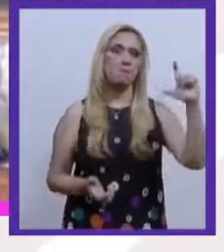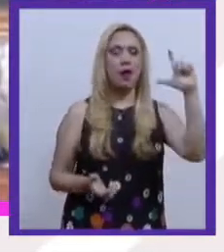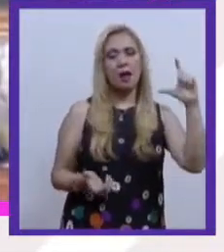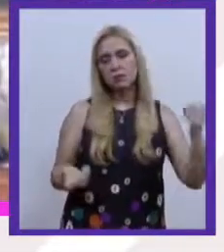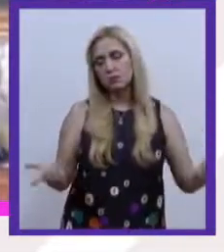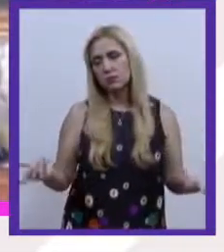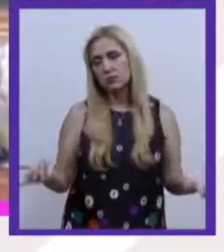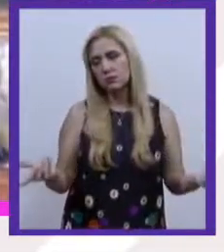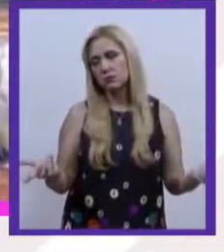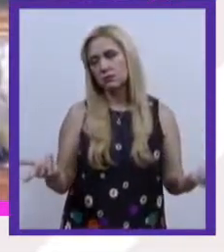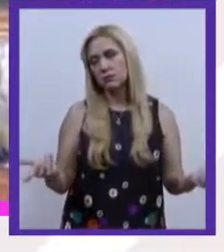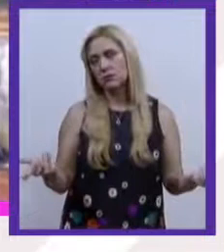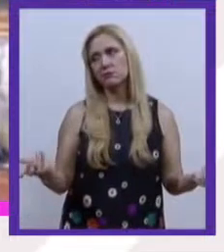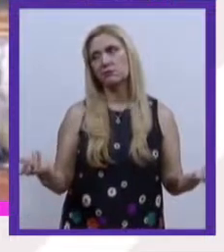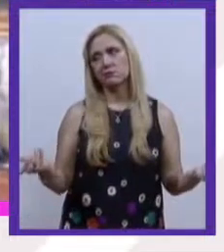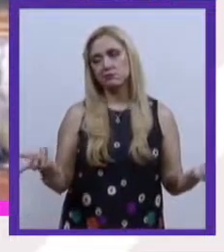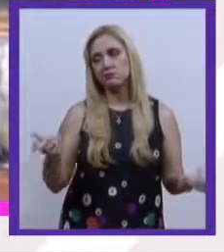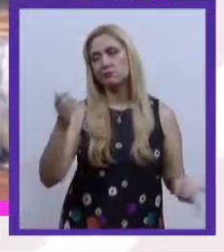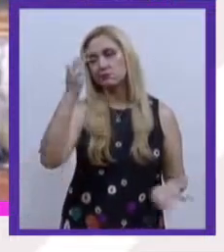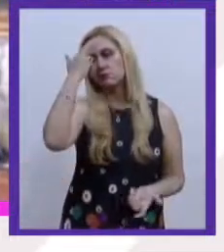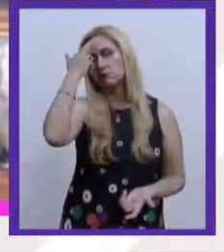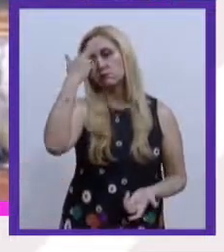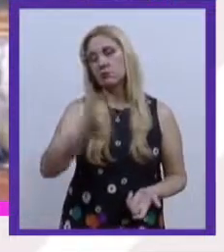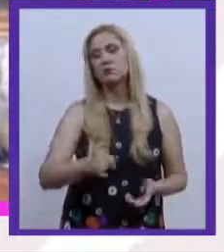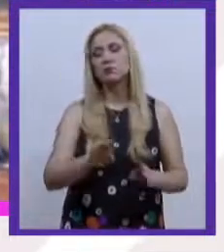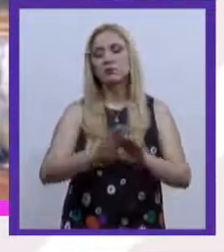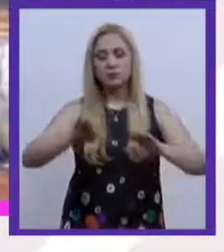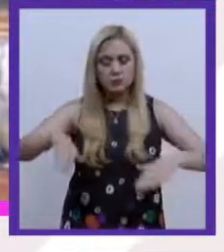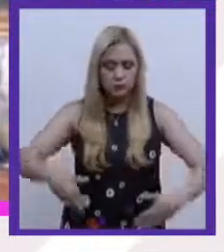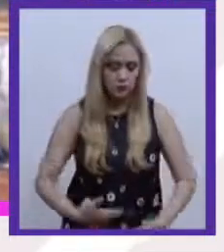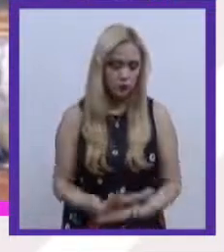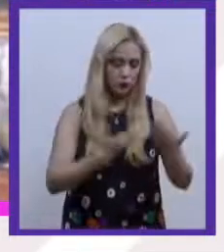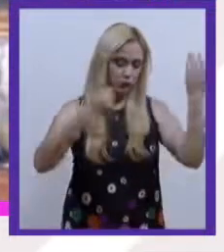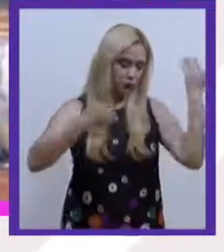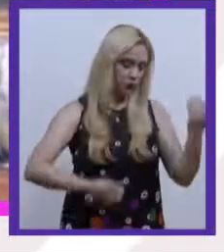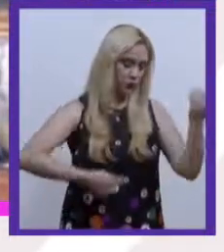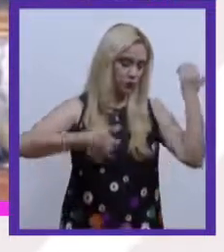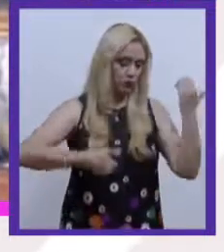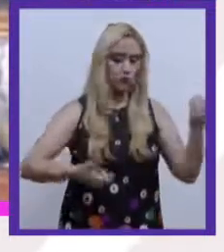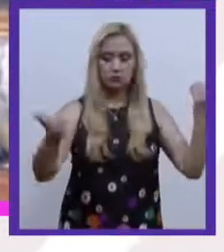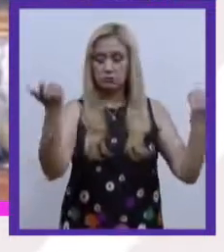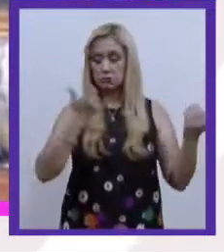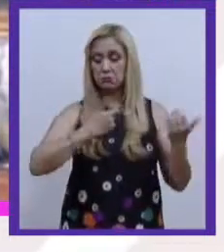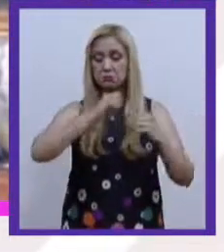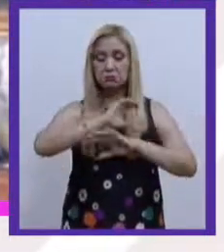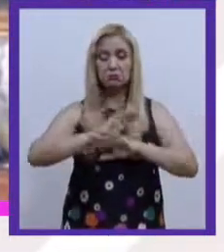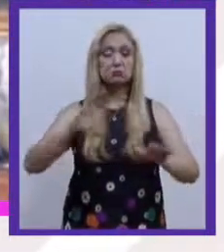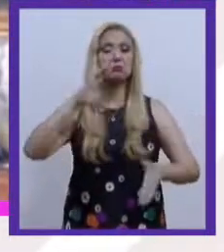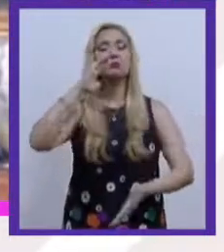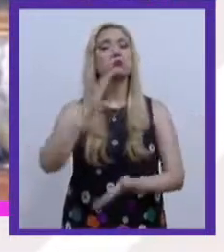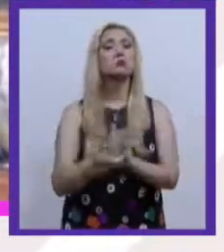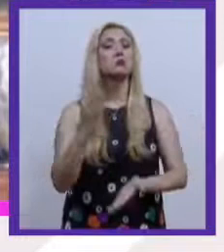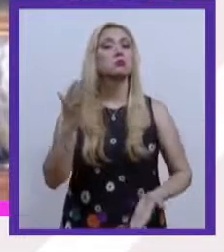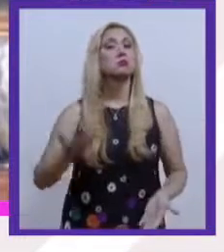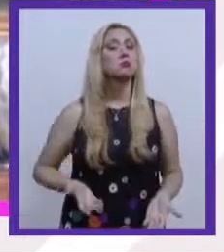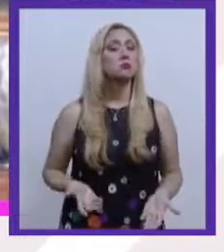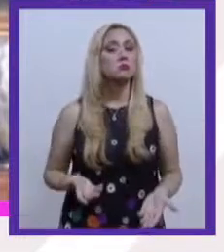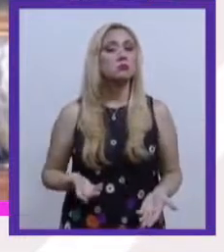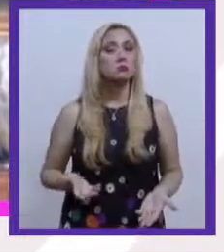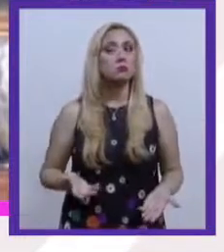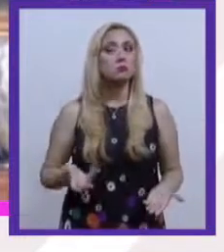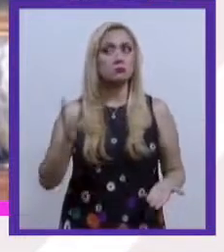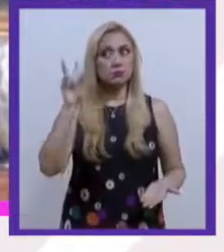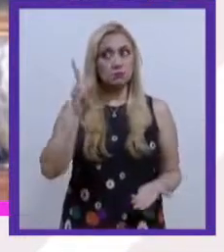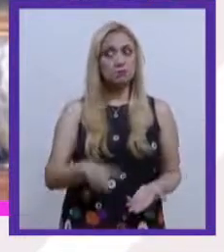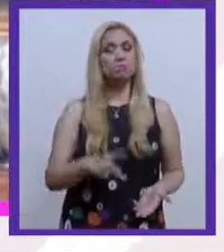en la carga del trabajo no remunerado asociado al nacimiento de un hijo. Existen impactos muy importantes después del nacimiento de su hijo, pues